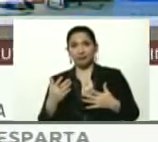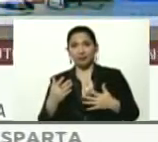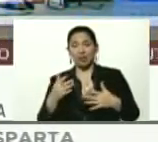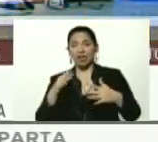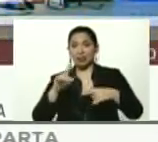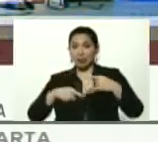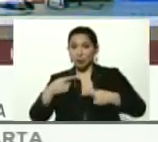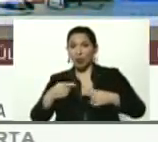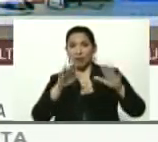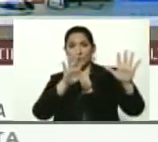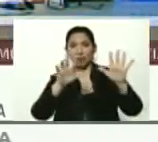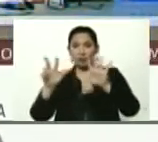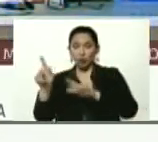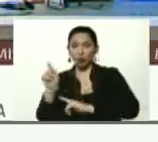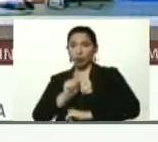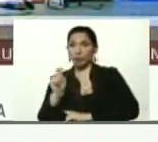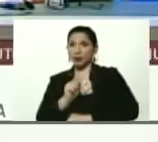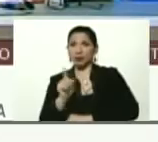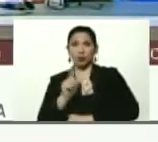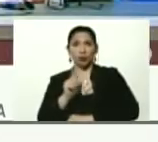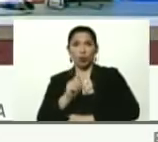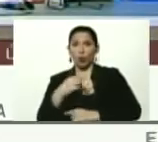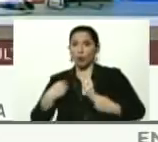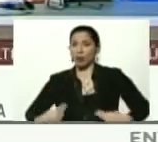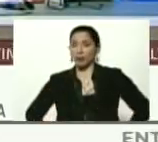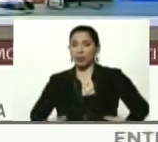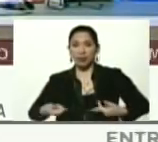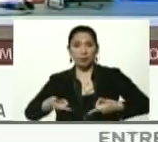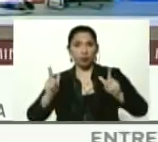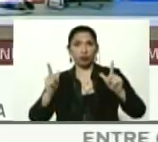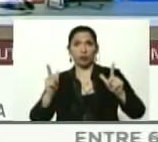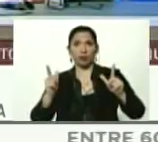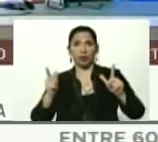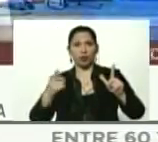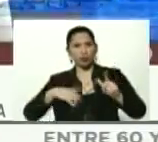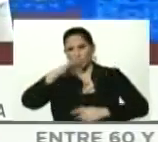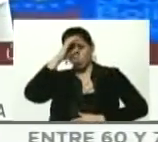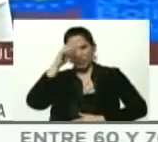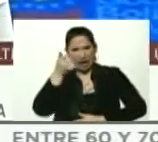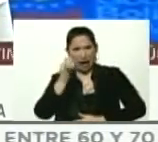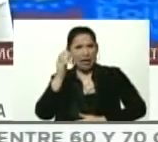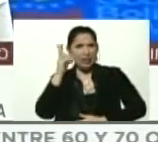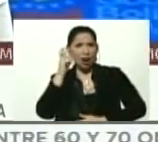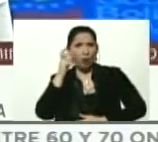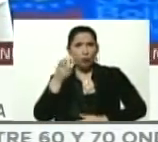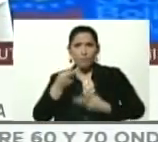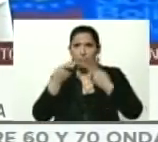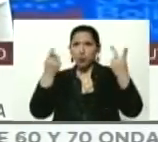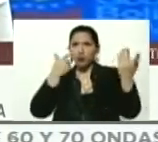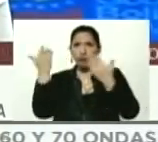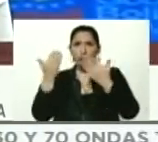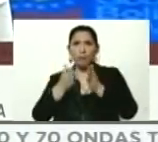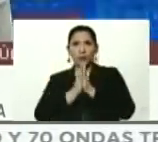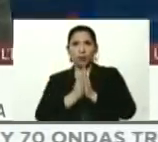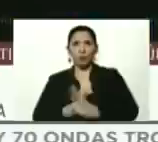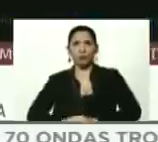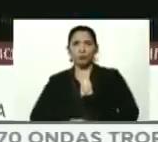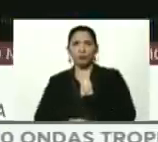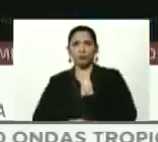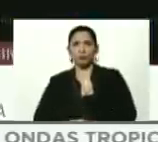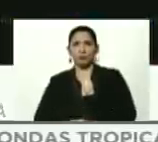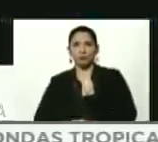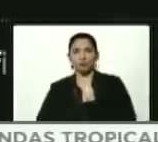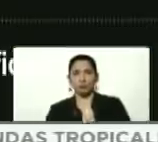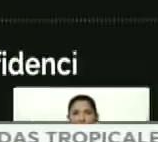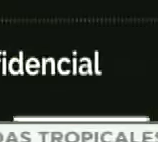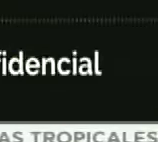Después de 18 meses, humanamente no ha sido posible. Yo no sé si ya tienen el audio para que lo compartamos. Adelante. Yo espero